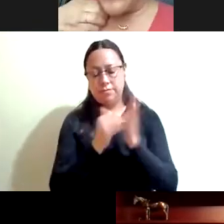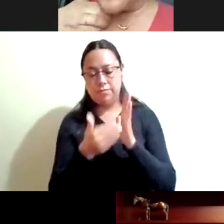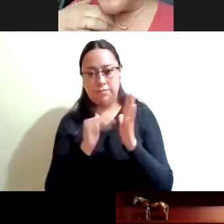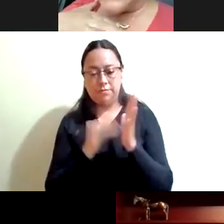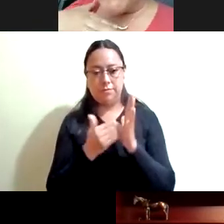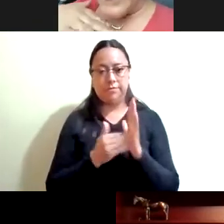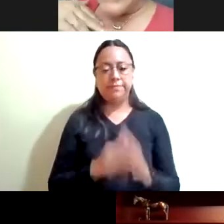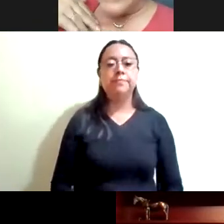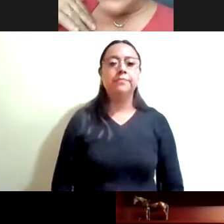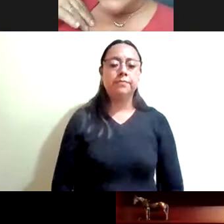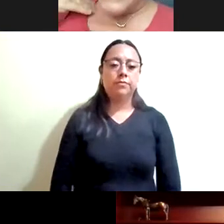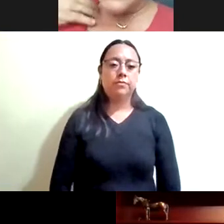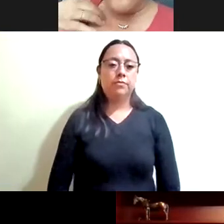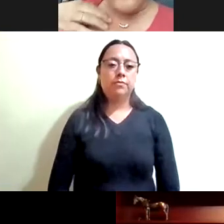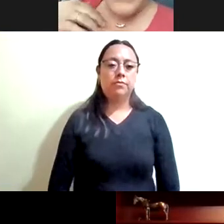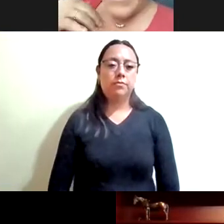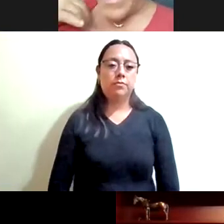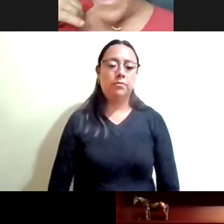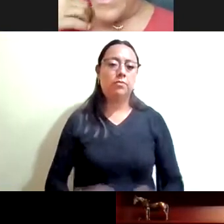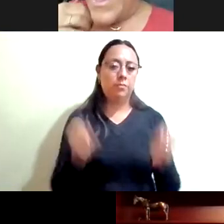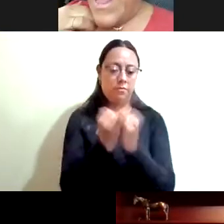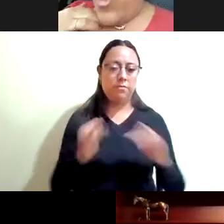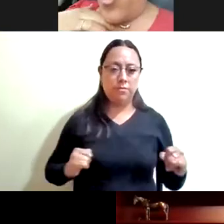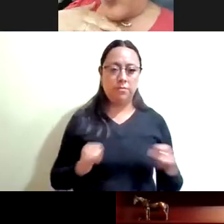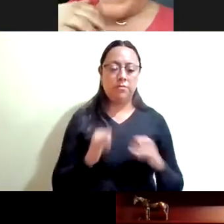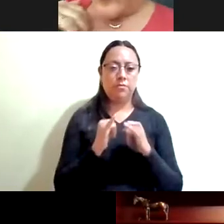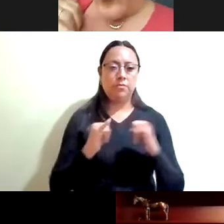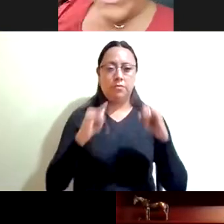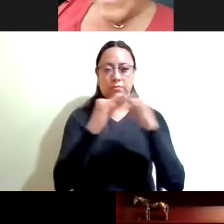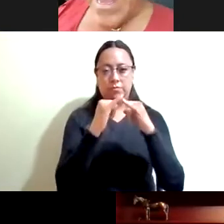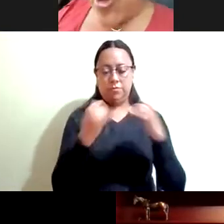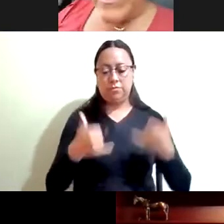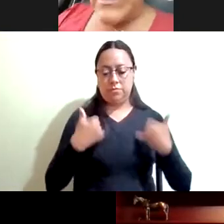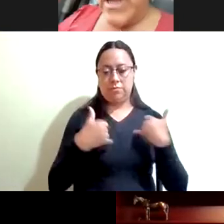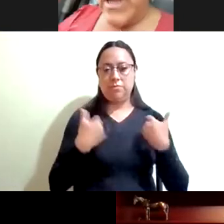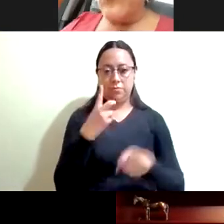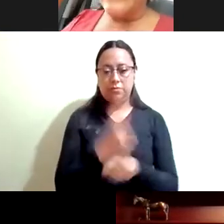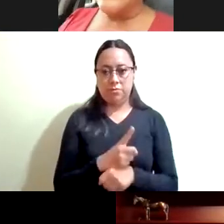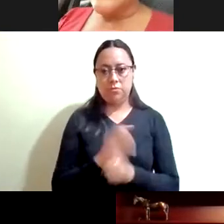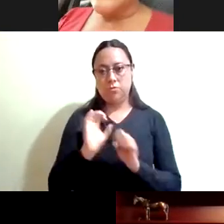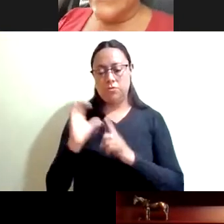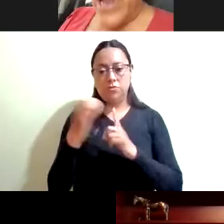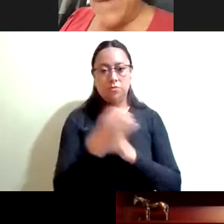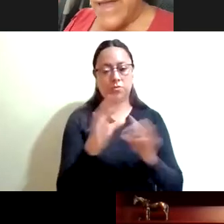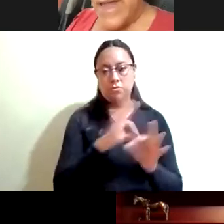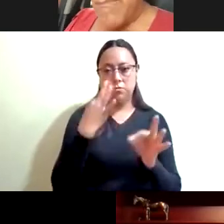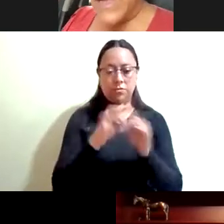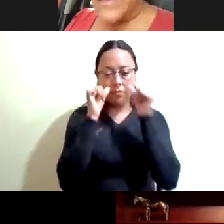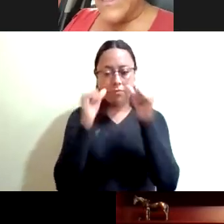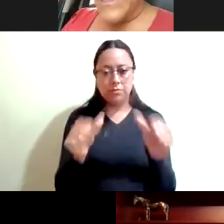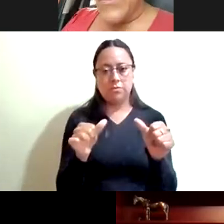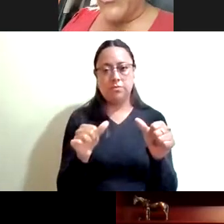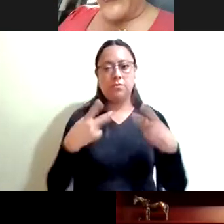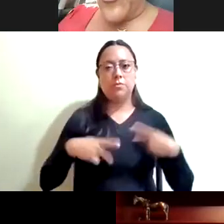y Prospectiva y del Instituto de la Juventud y de la Comisión Ejecutiva de Atención a